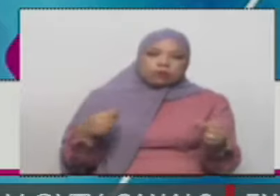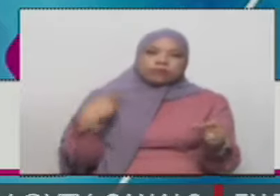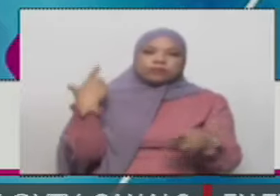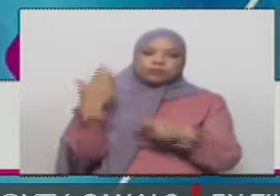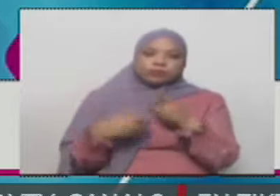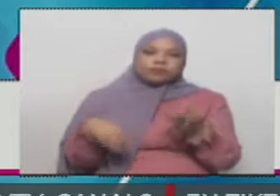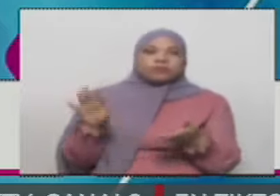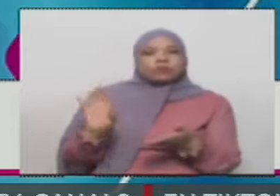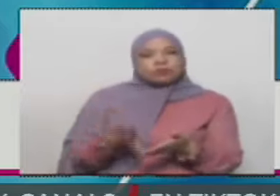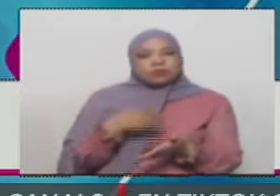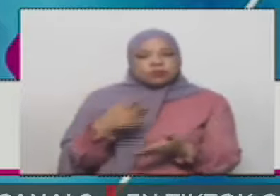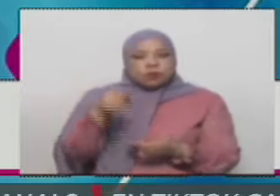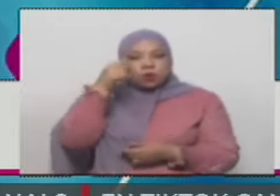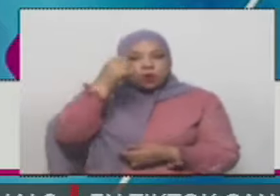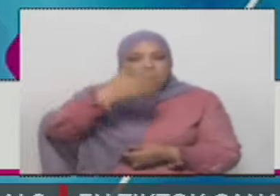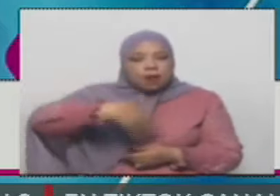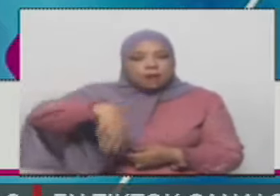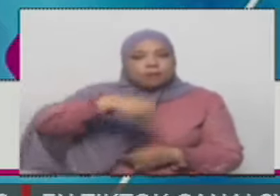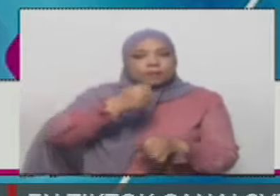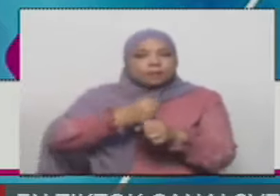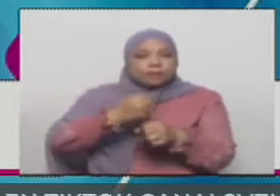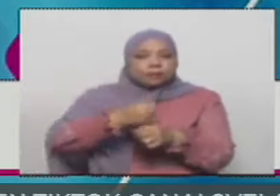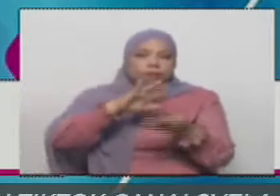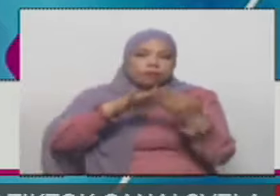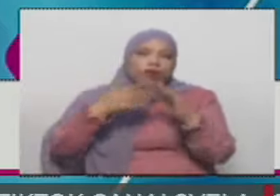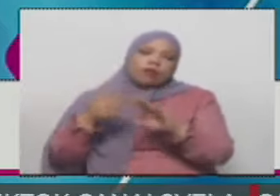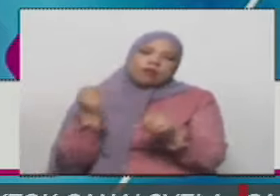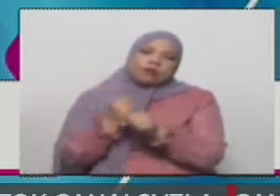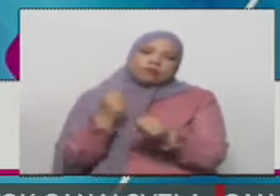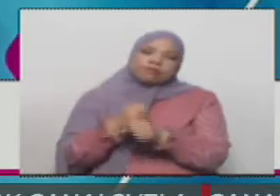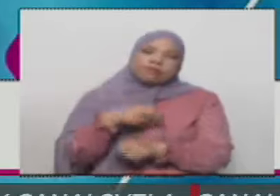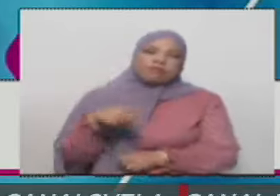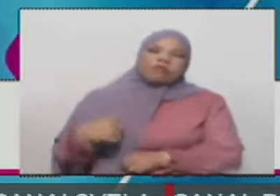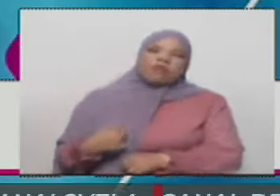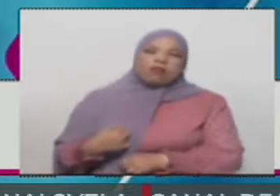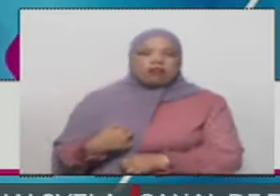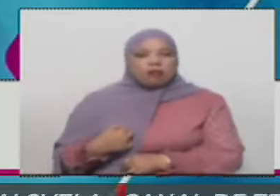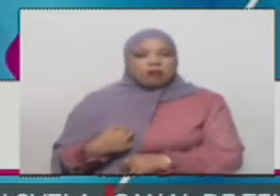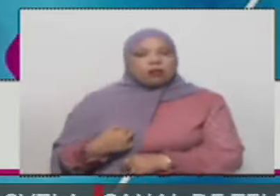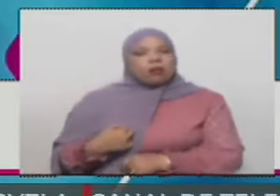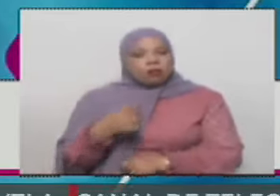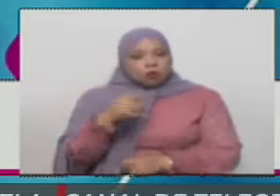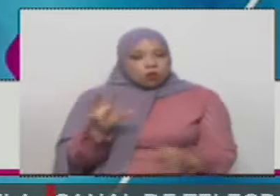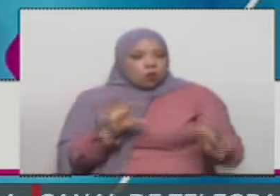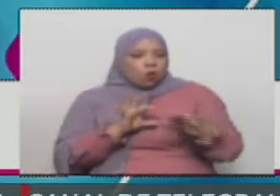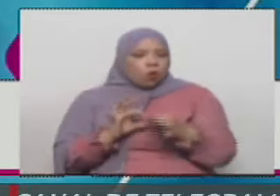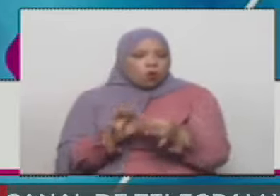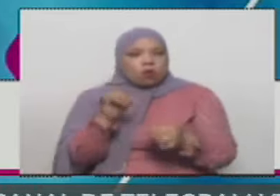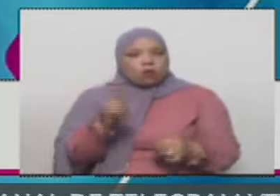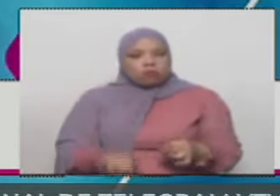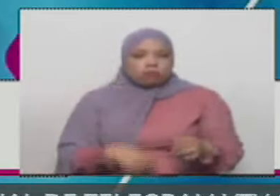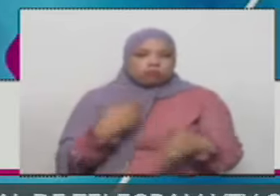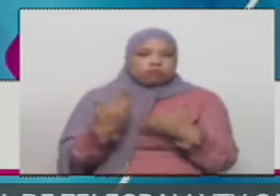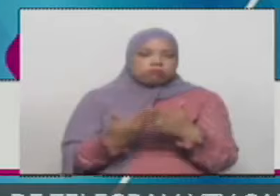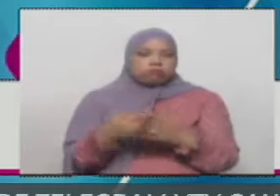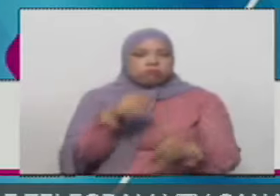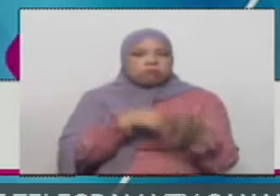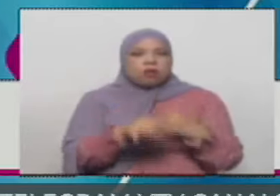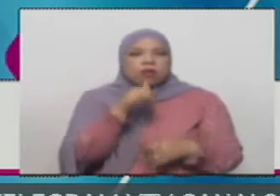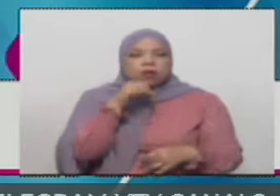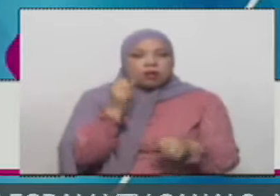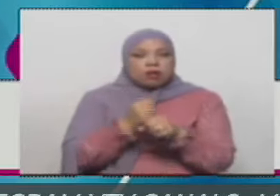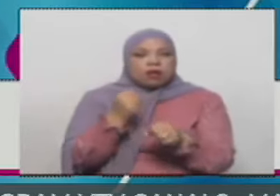cantos, de su poesía, de su cosmovisión, ¿verdad? Y todo eso se unió. Y también vinieron los ritmos